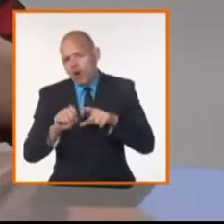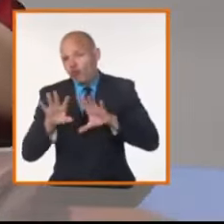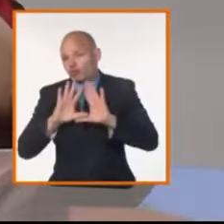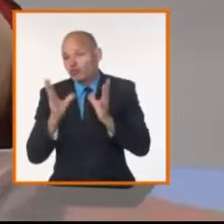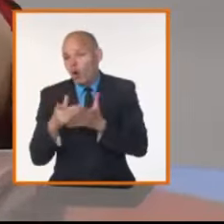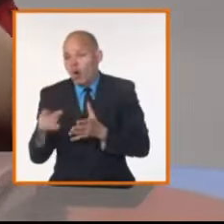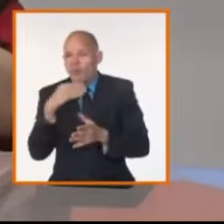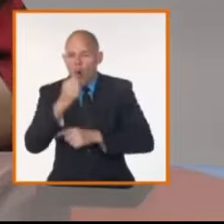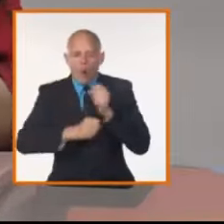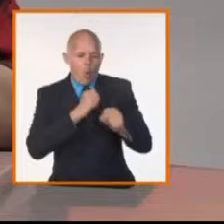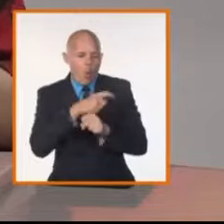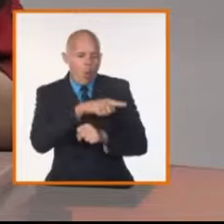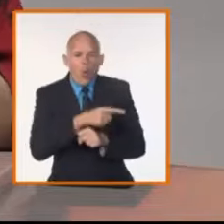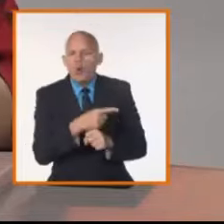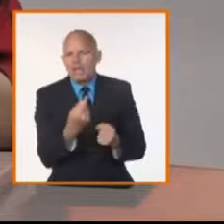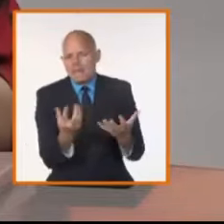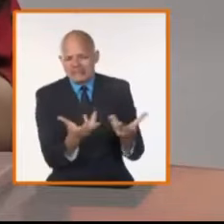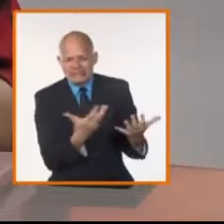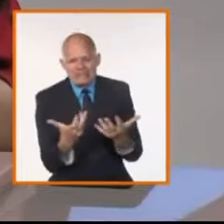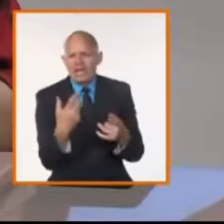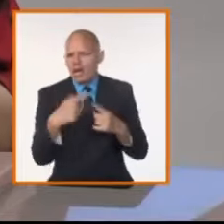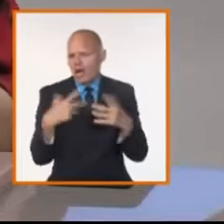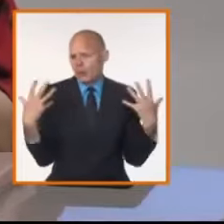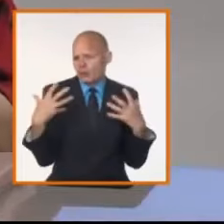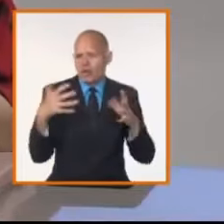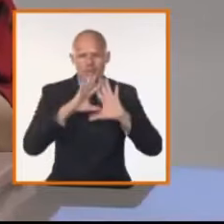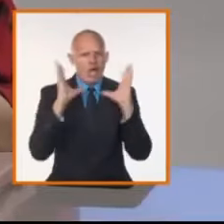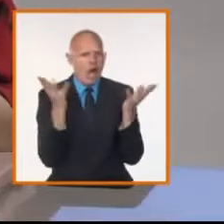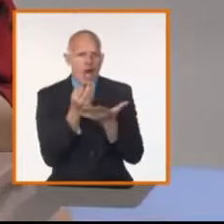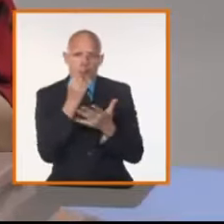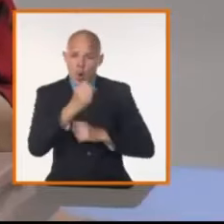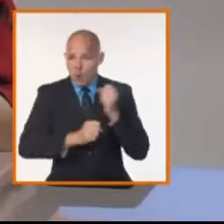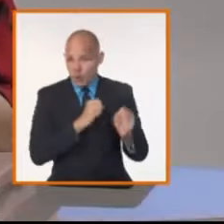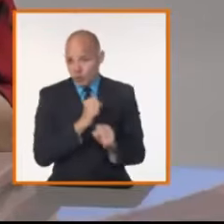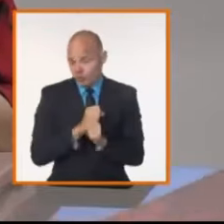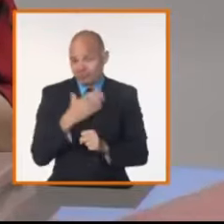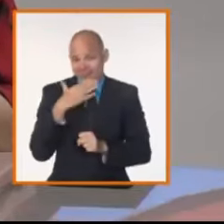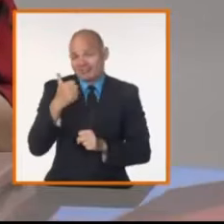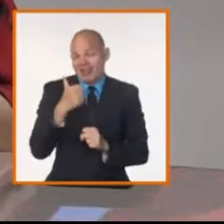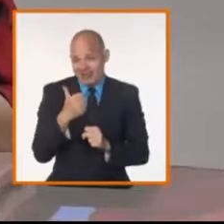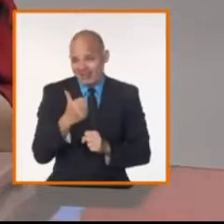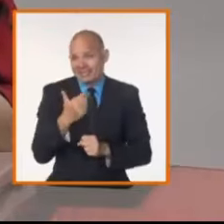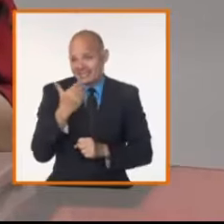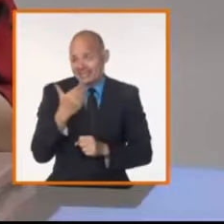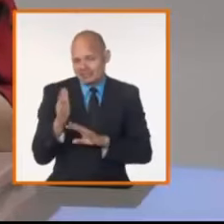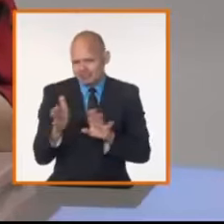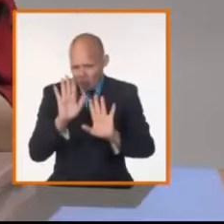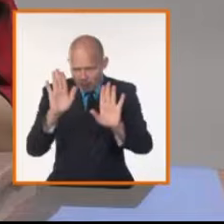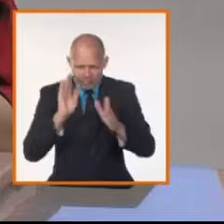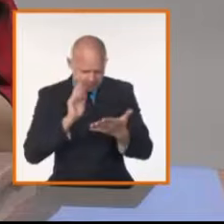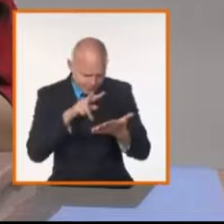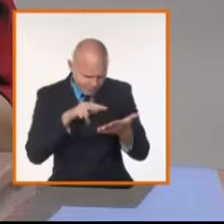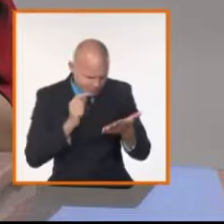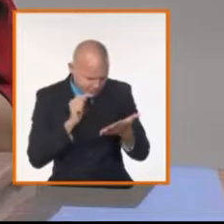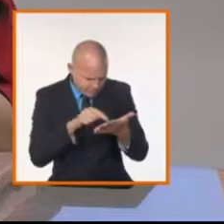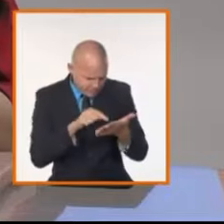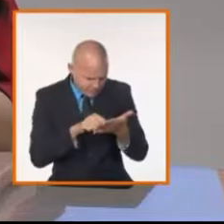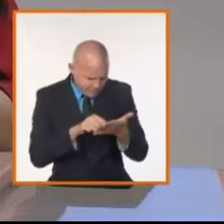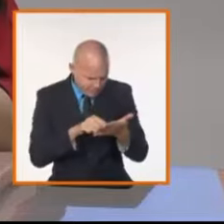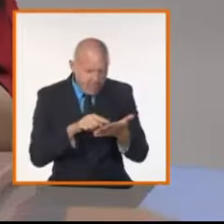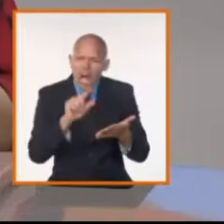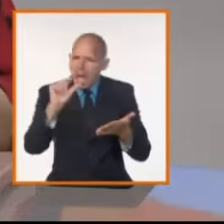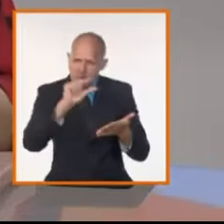Y aquí yo eh en algo que recopilaba para el sitio web de Rebelde en estos